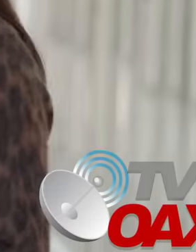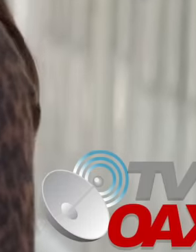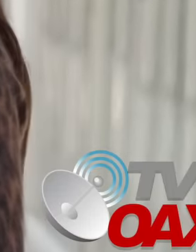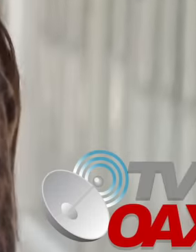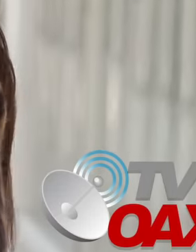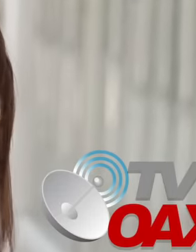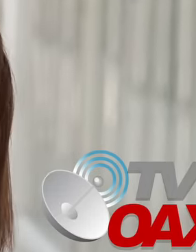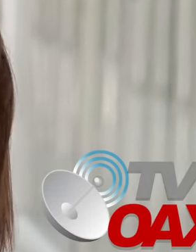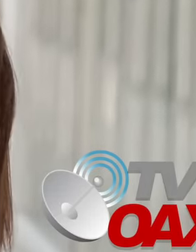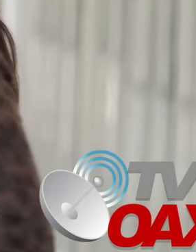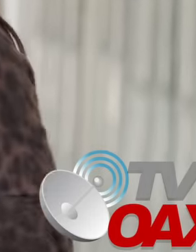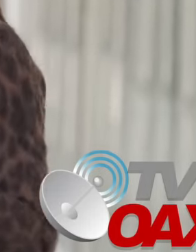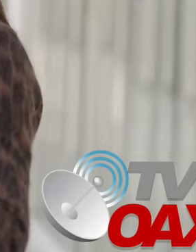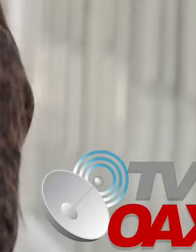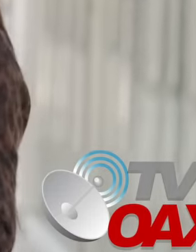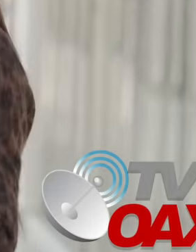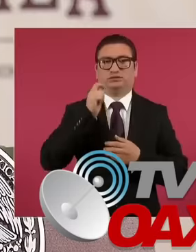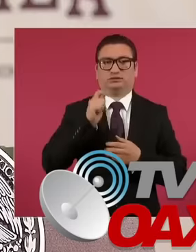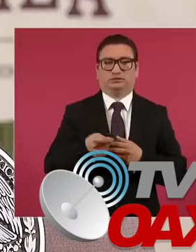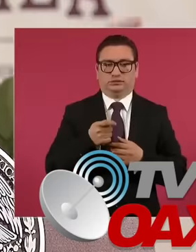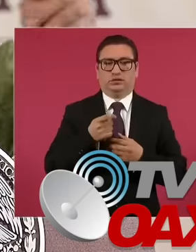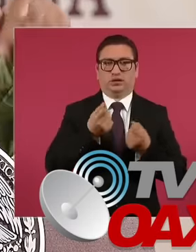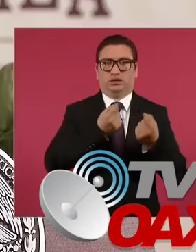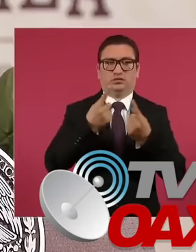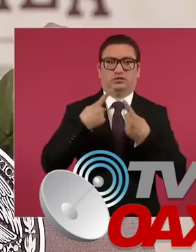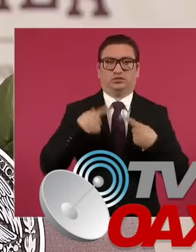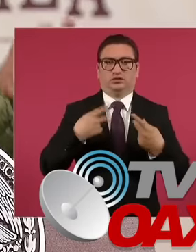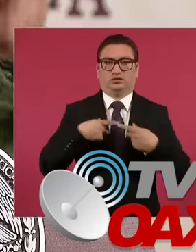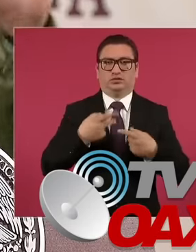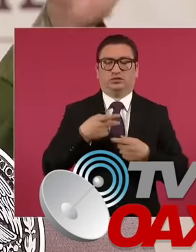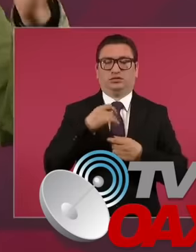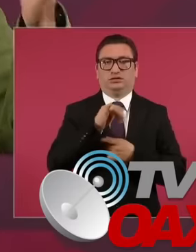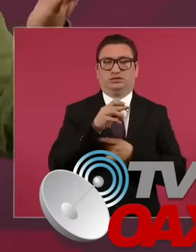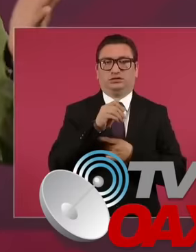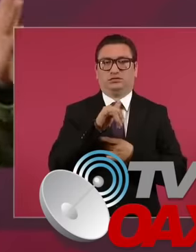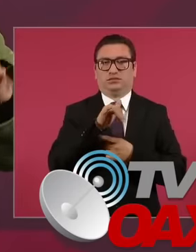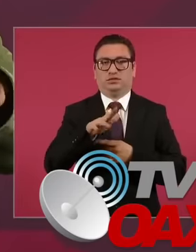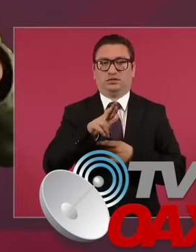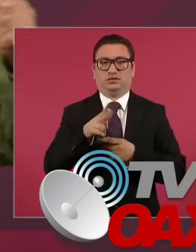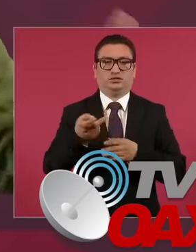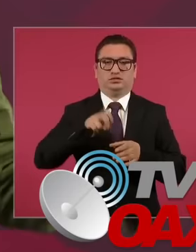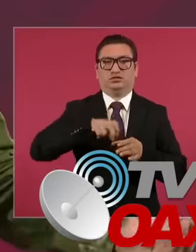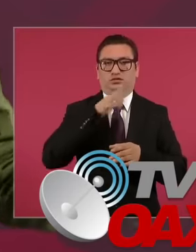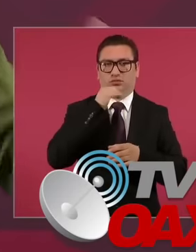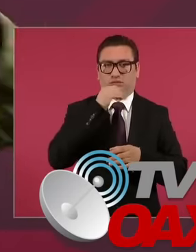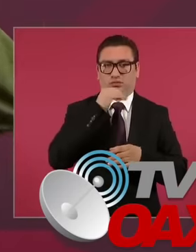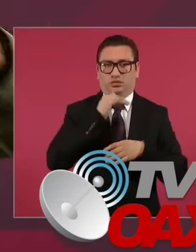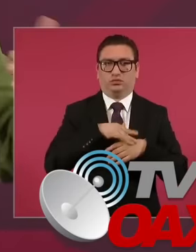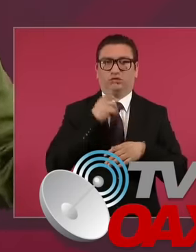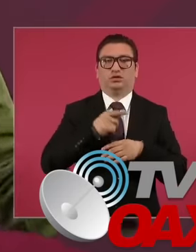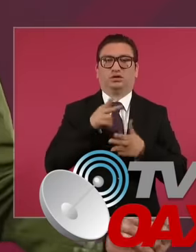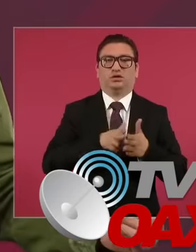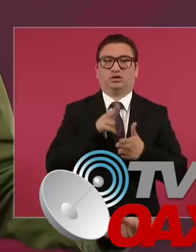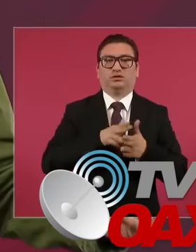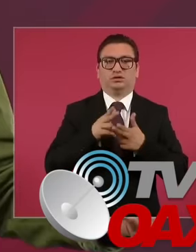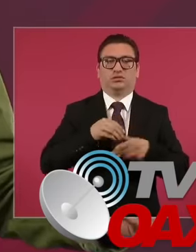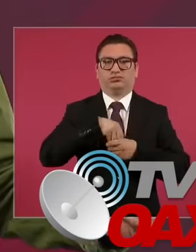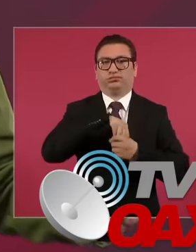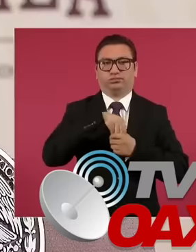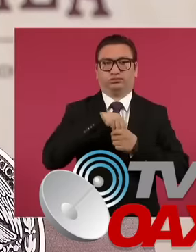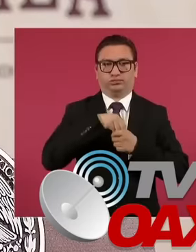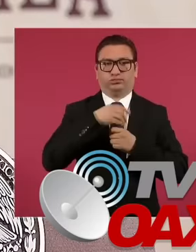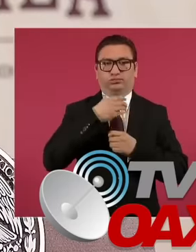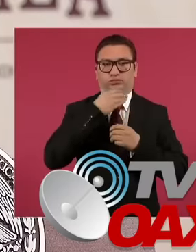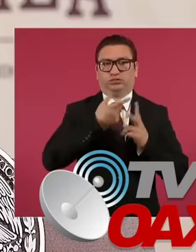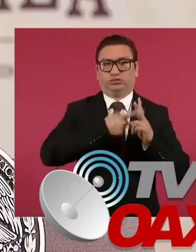en estaciones intermedias. ¿Qué quiere decir? Que si alguien se quiere subir en Izamal, pues no se va a poder subir porque el tren ya está lleno desde